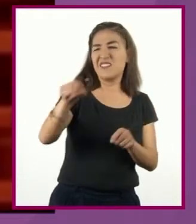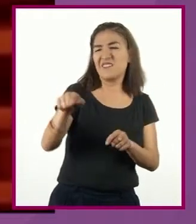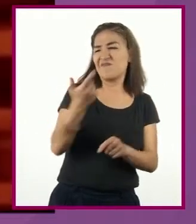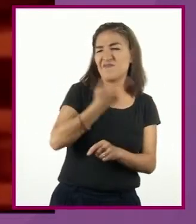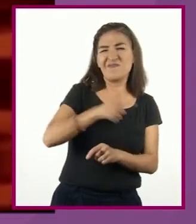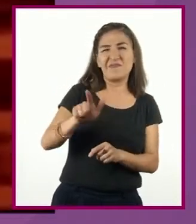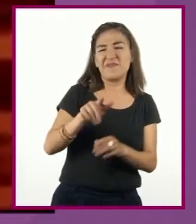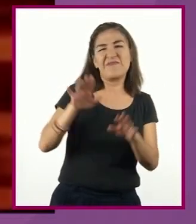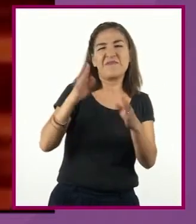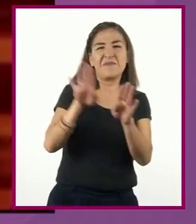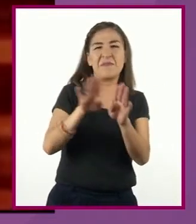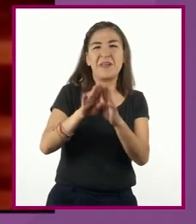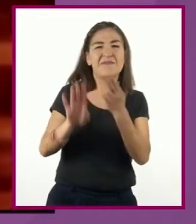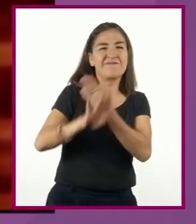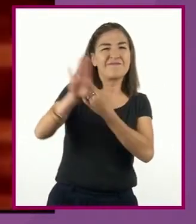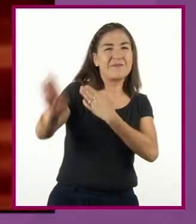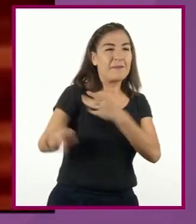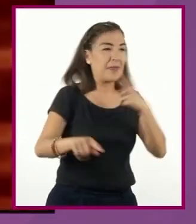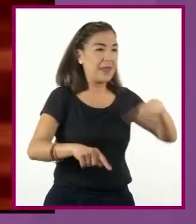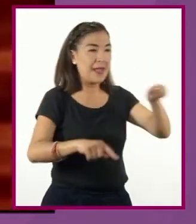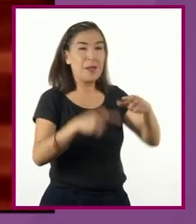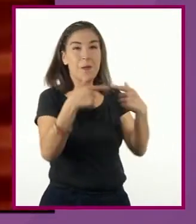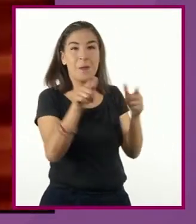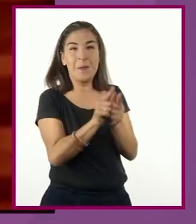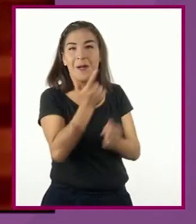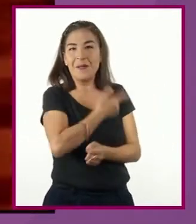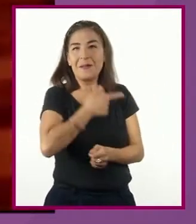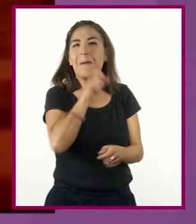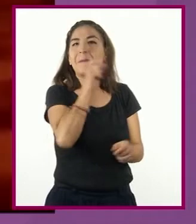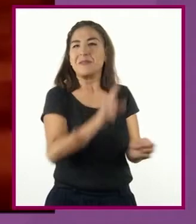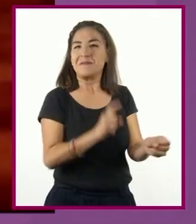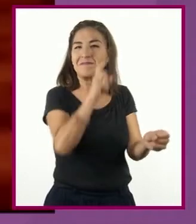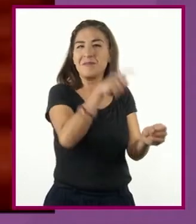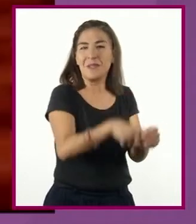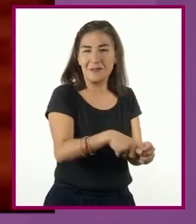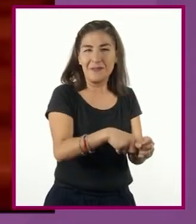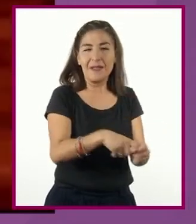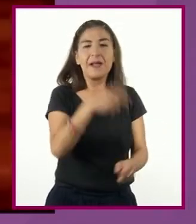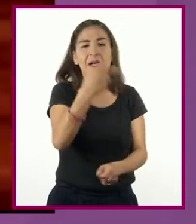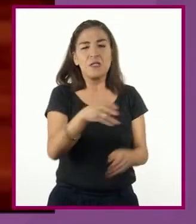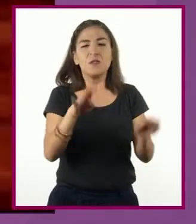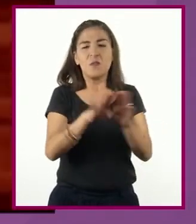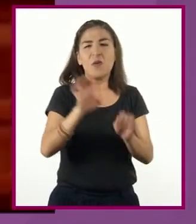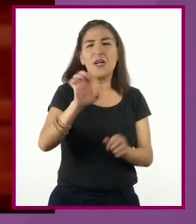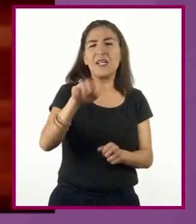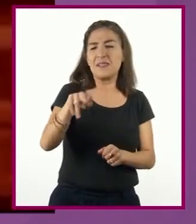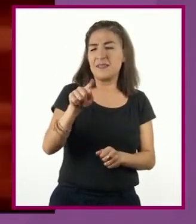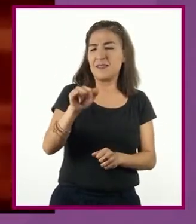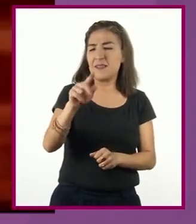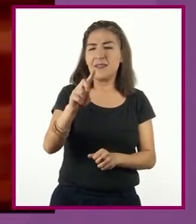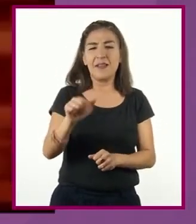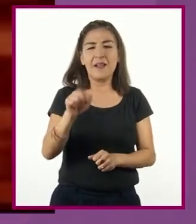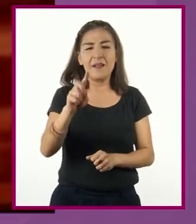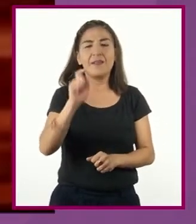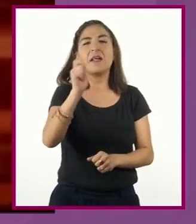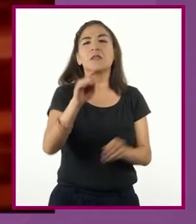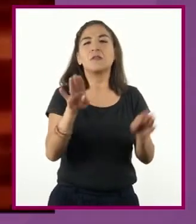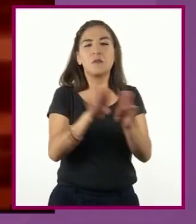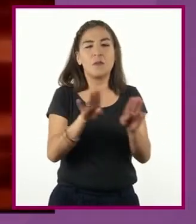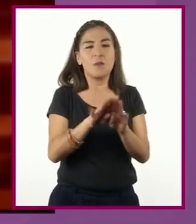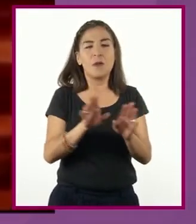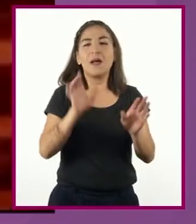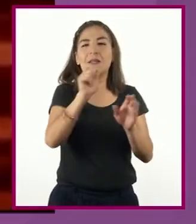diferentes. Entonces, la identidad comunitaria lo que permite es que se